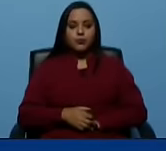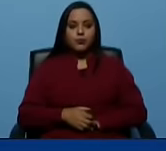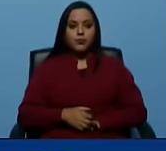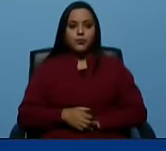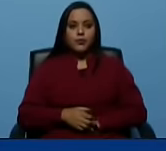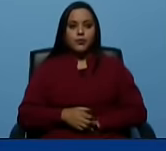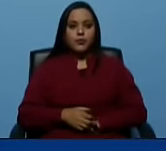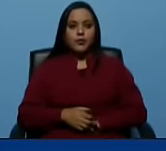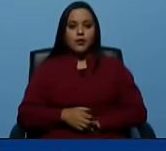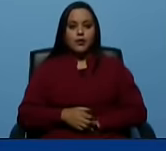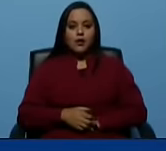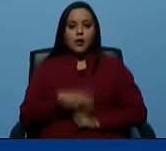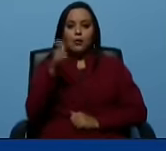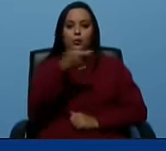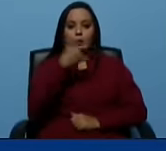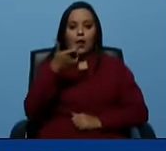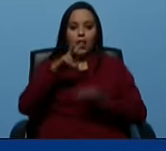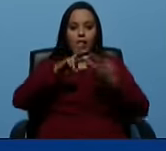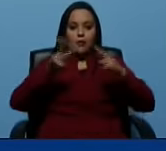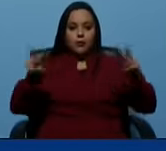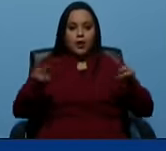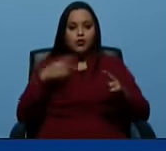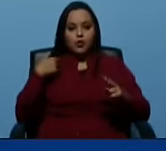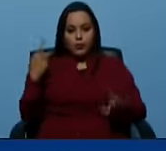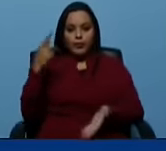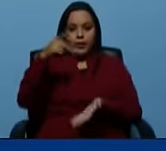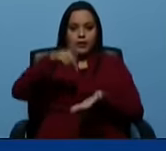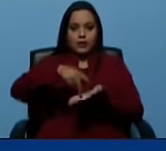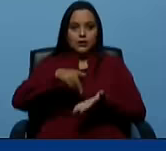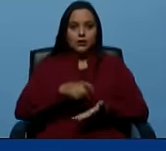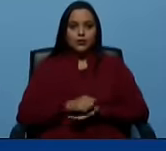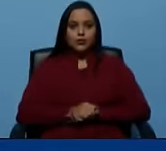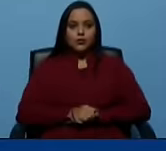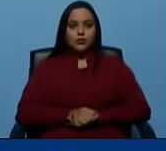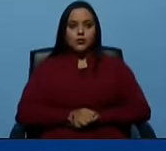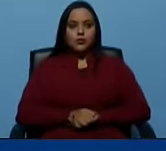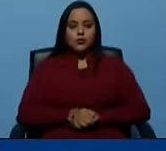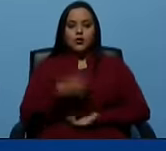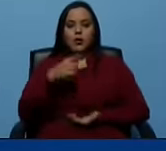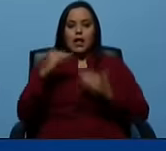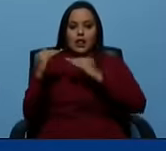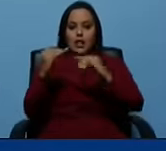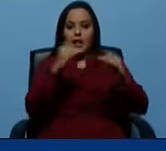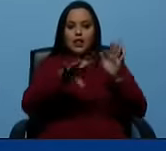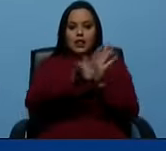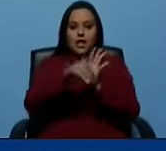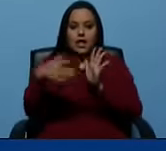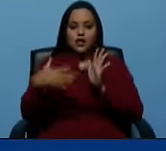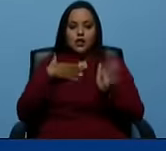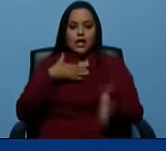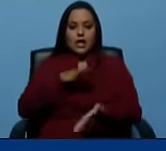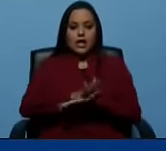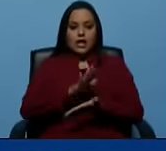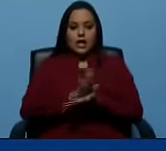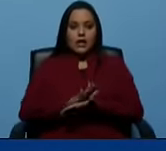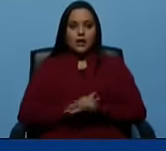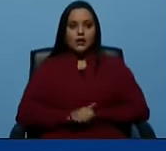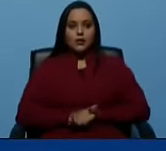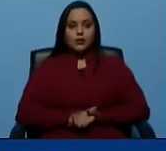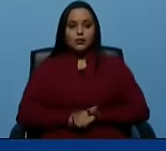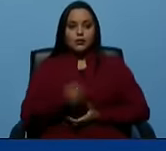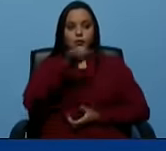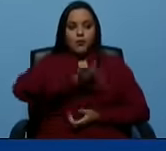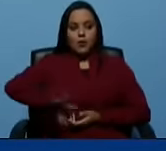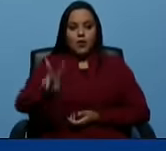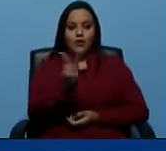Por la paz he venido, por la estabilidad y el derecho a la tranquilidad de